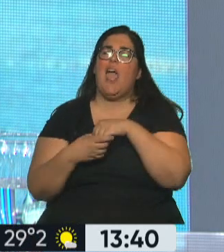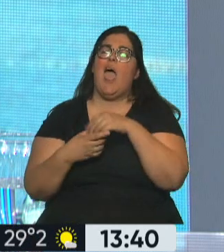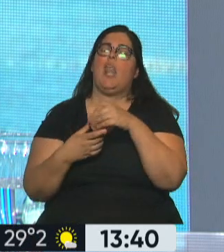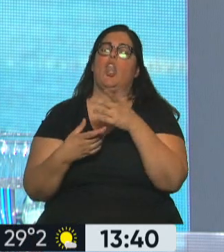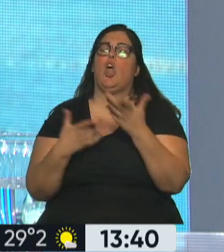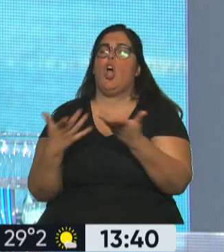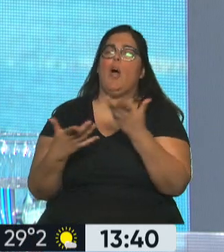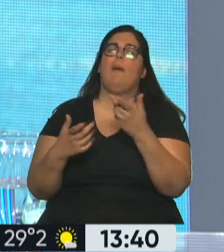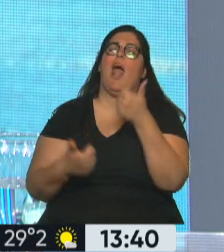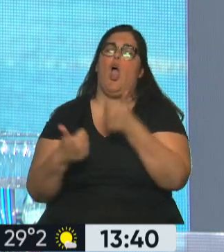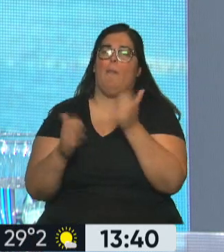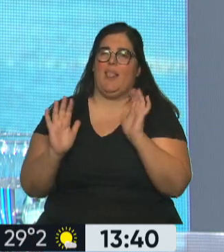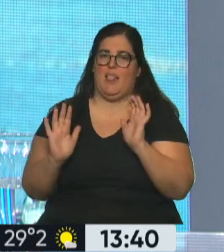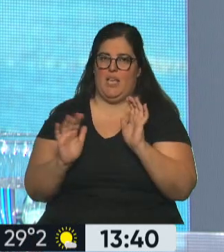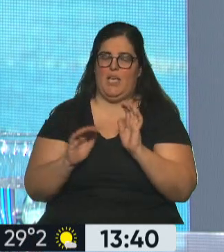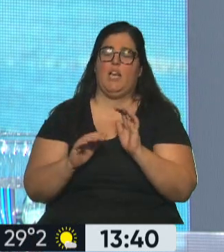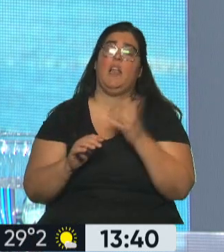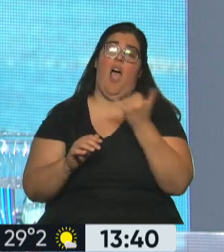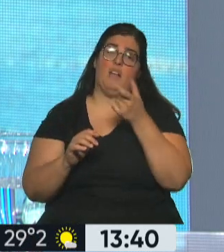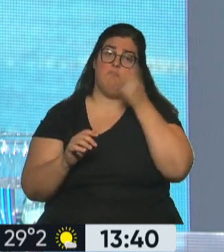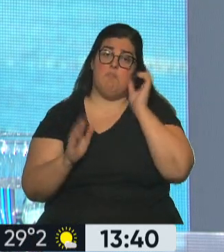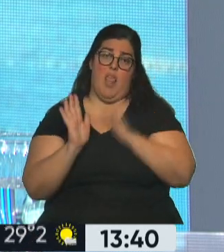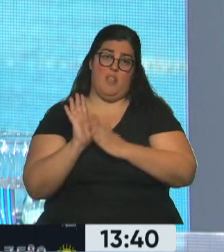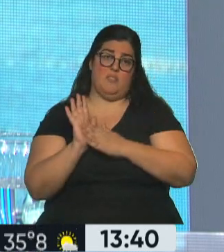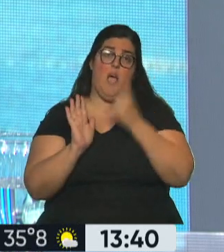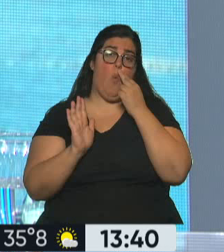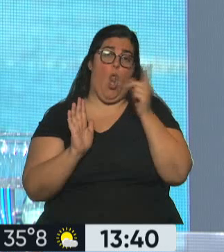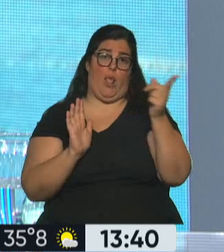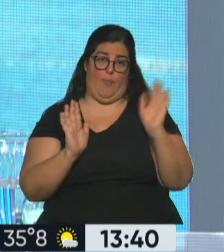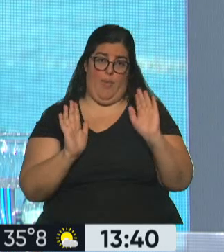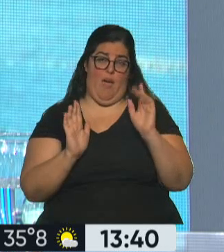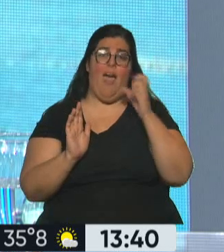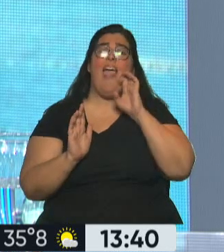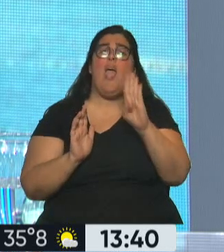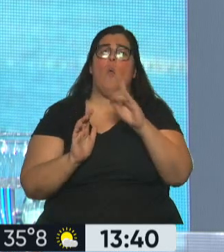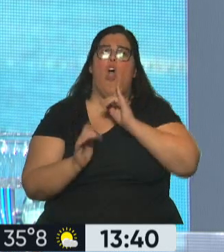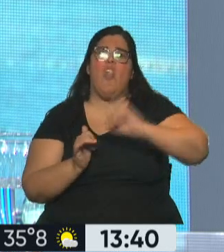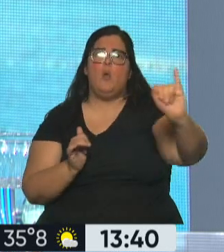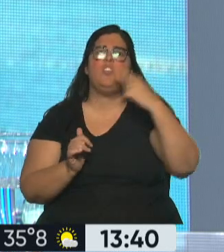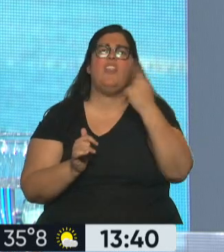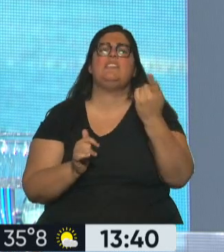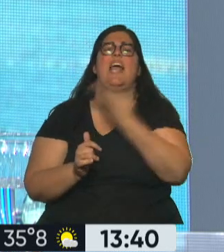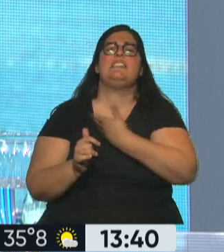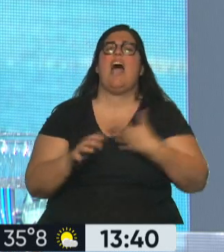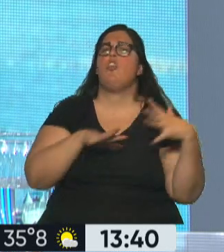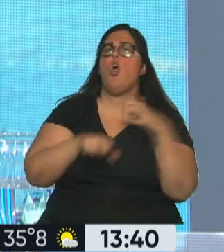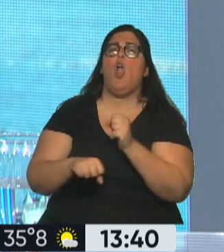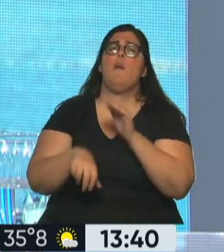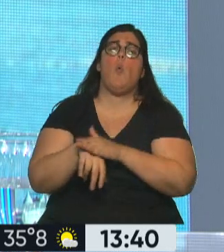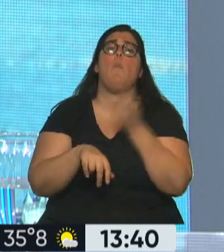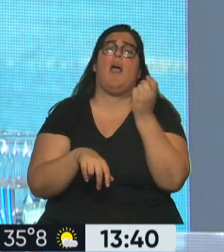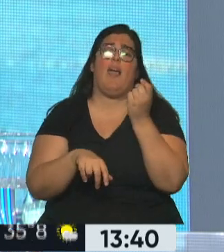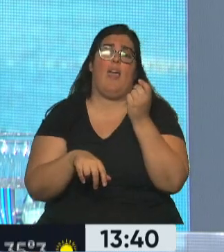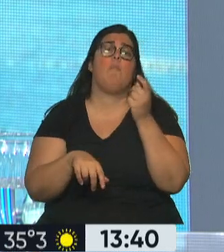que poder competir. Y tenemos la experiencia de Bolivia. Evo Morales denunció que el golpe de Estado había sido básicamente por la política hacia